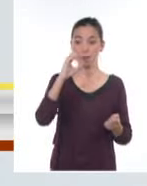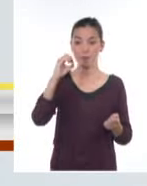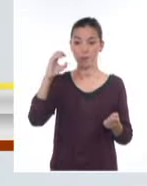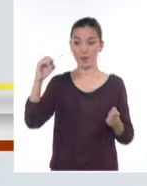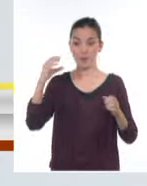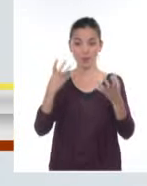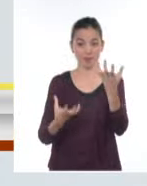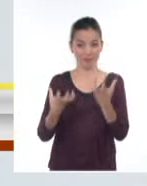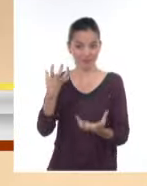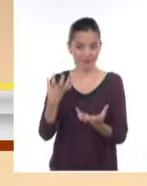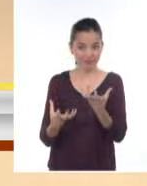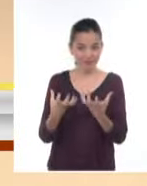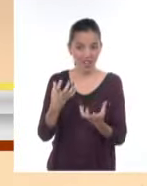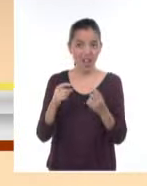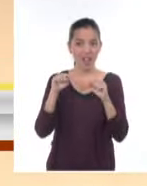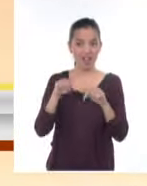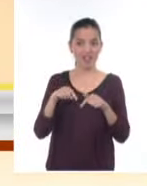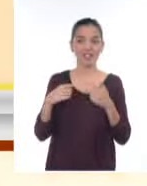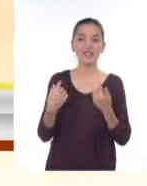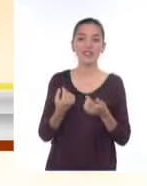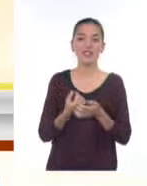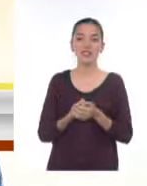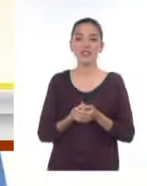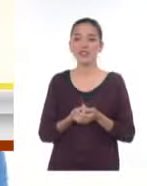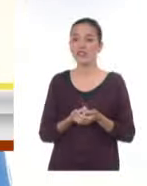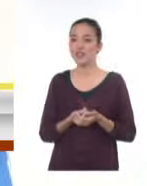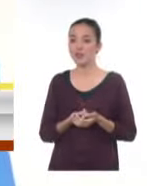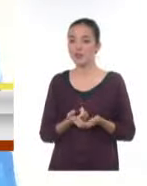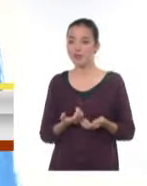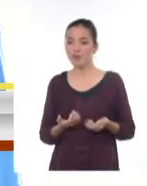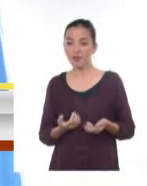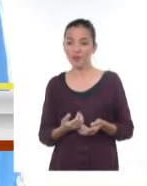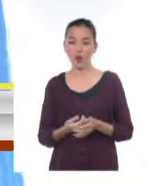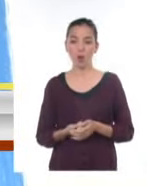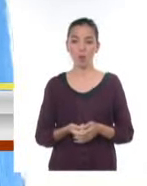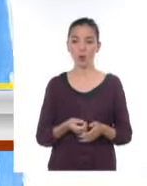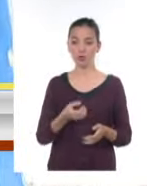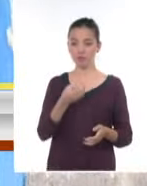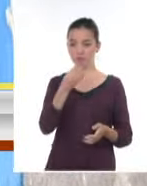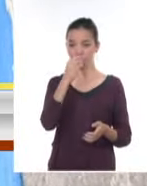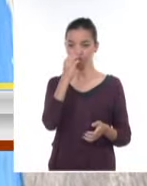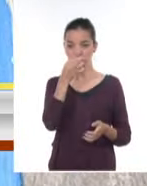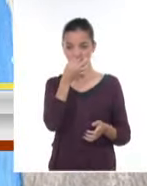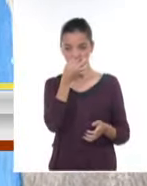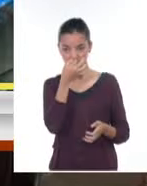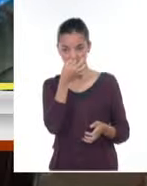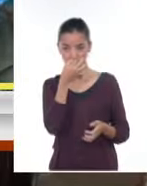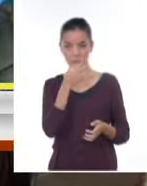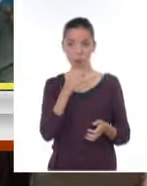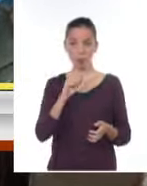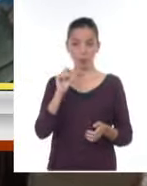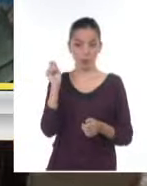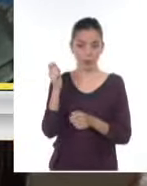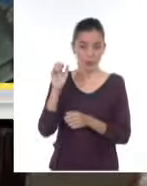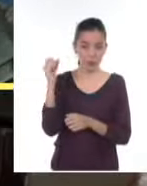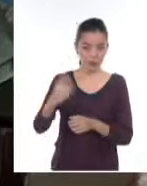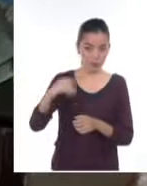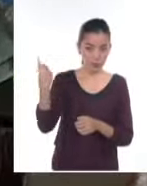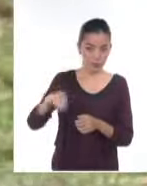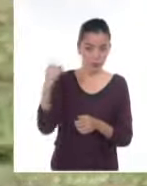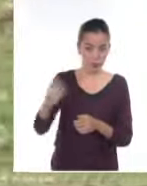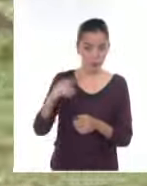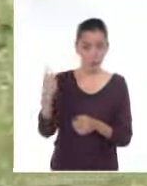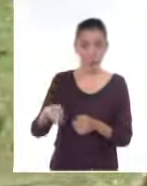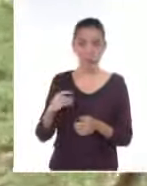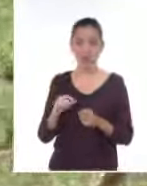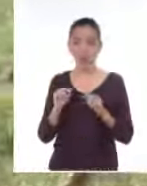madera. Cuentan que por esclavos de un hacendado y que vendida a un pudiente cienfueguero, continuó la tradición ganadera